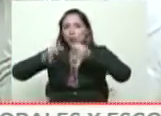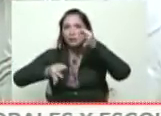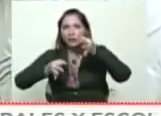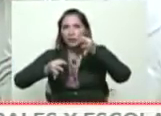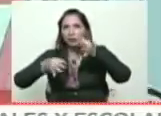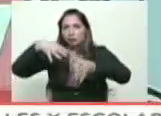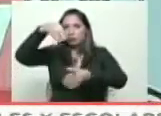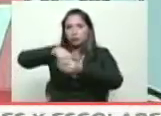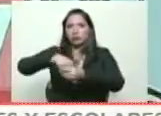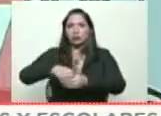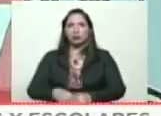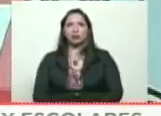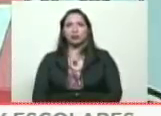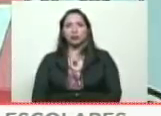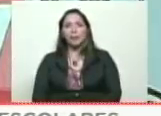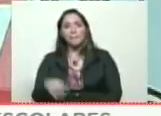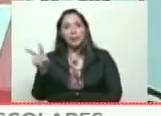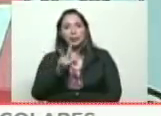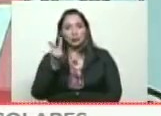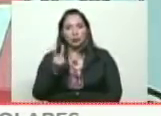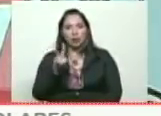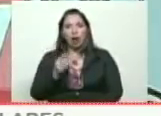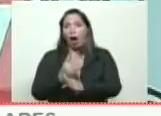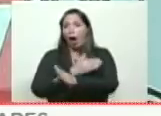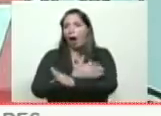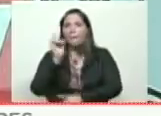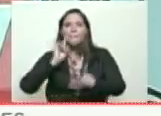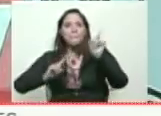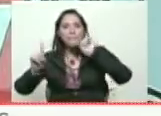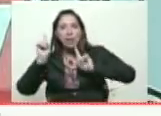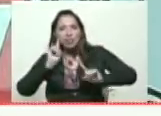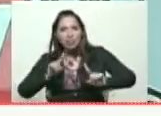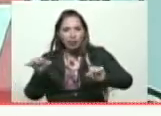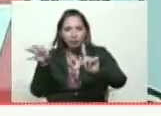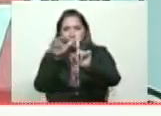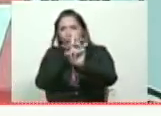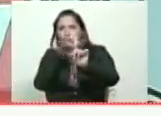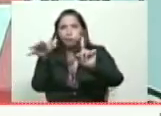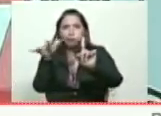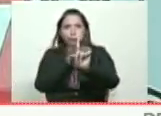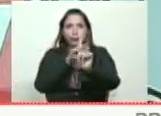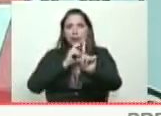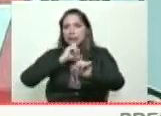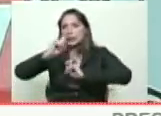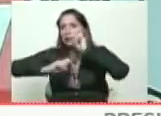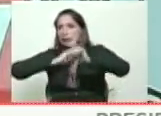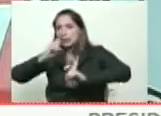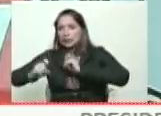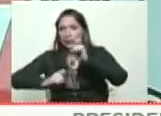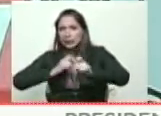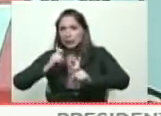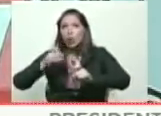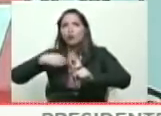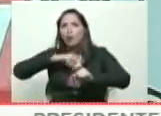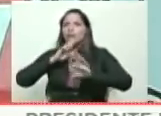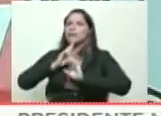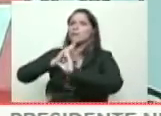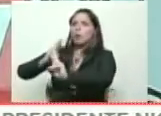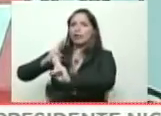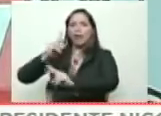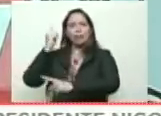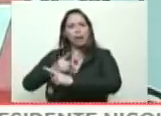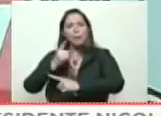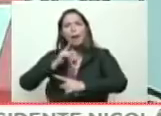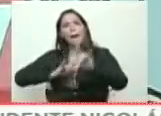una intervención en Venezuela? Ante sus mentiras, ante su odio, ante su violencia, nuestra respuesta debe ser el amor,